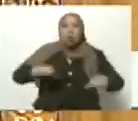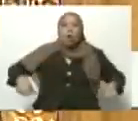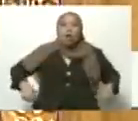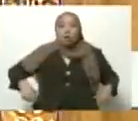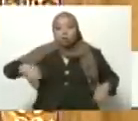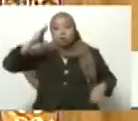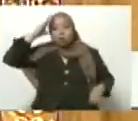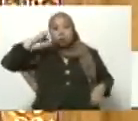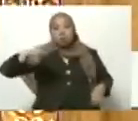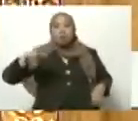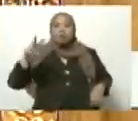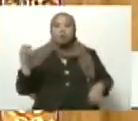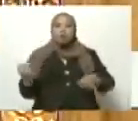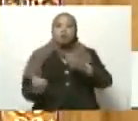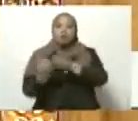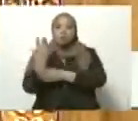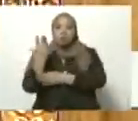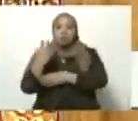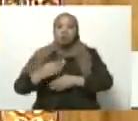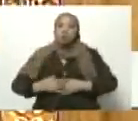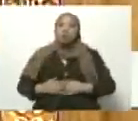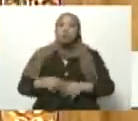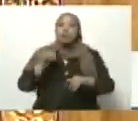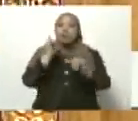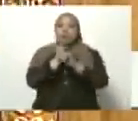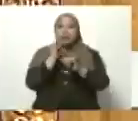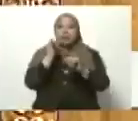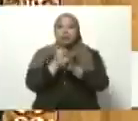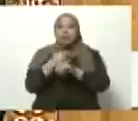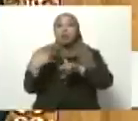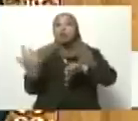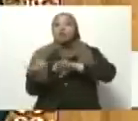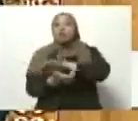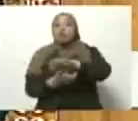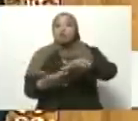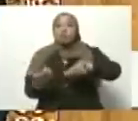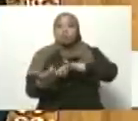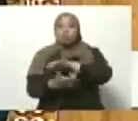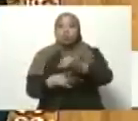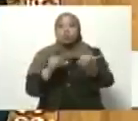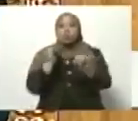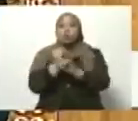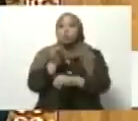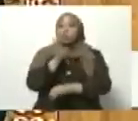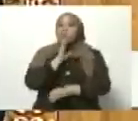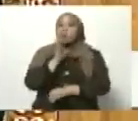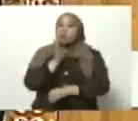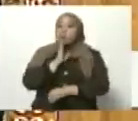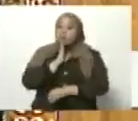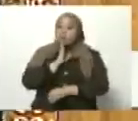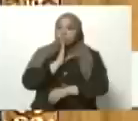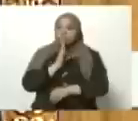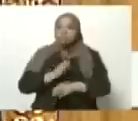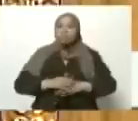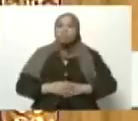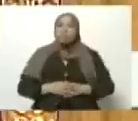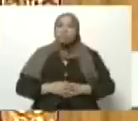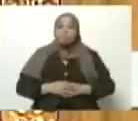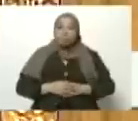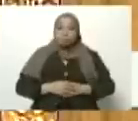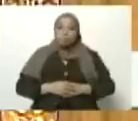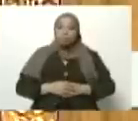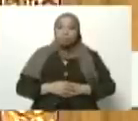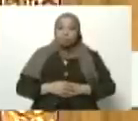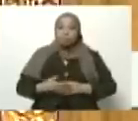del 20 ocurrió. Operaciones cibernéticas de sabotaje a la infraestructura vital de los venezolanos. Presión militar